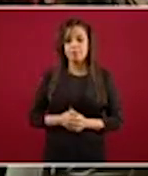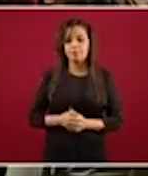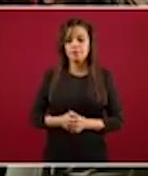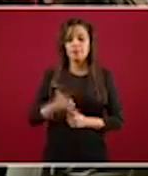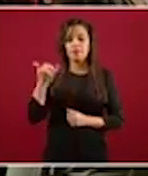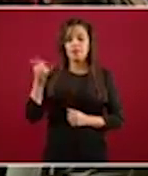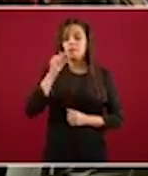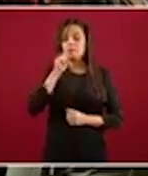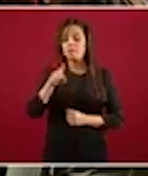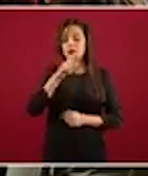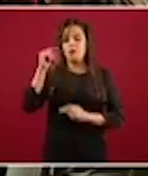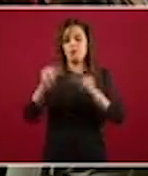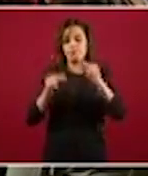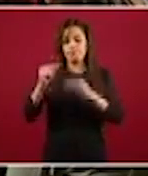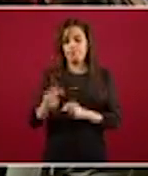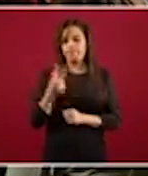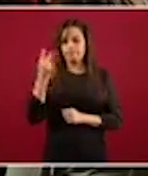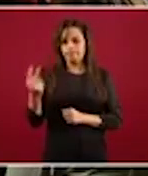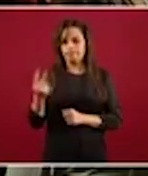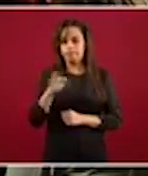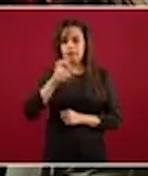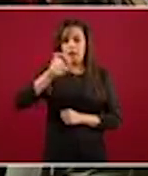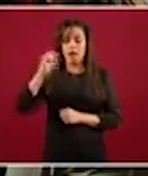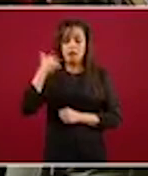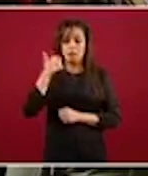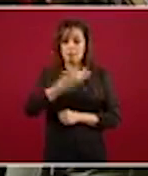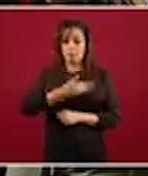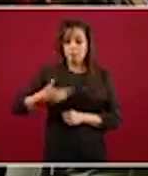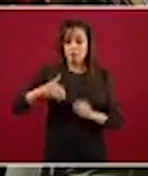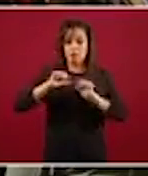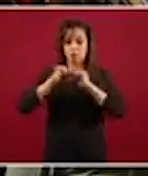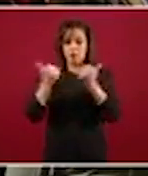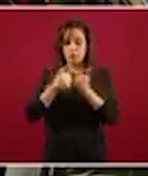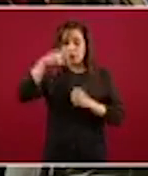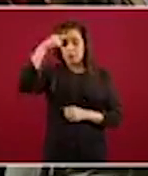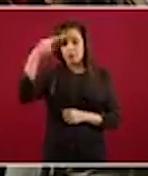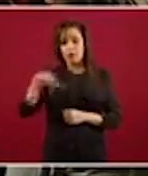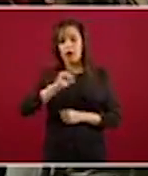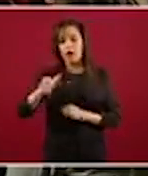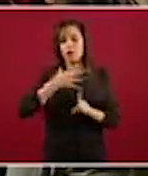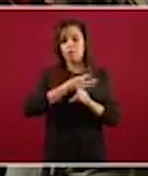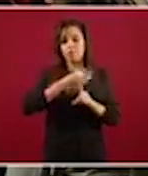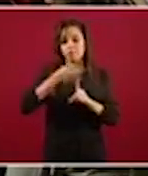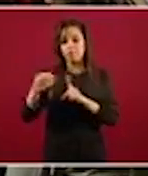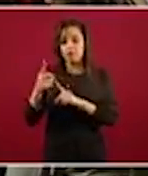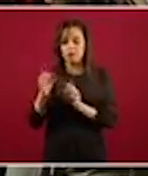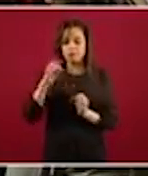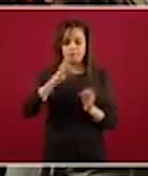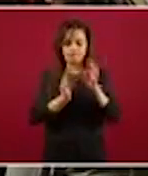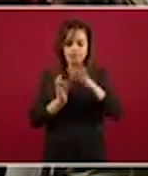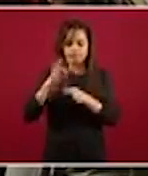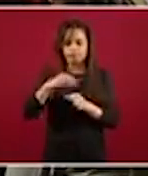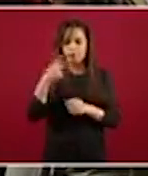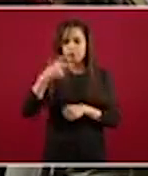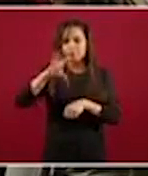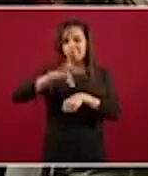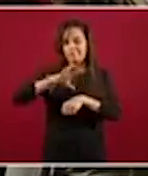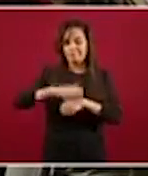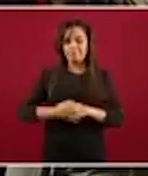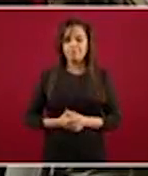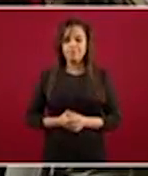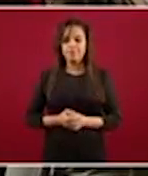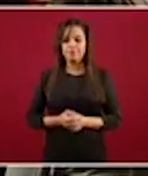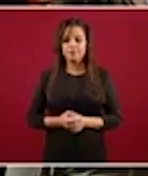y expresidenta de la Asociación Mexicana de Infectología y Microbiología Clínica. Y la doctora